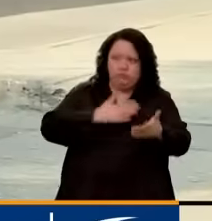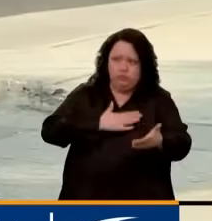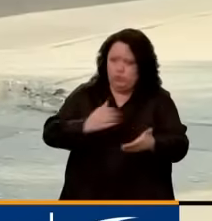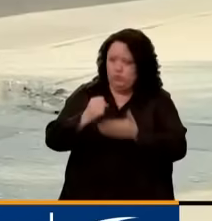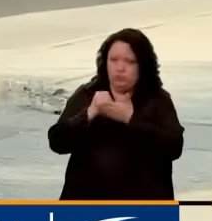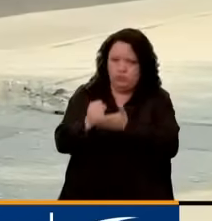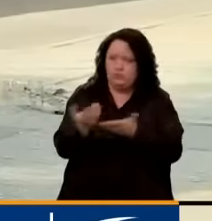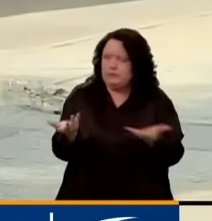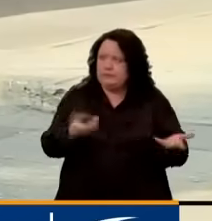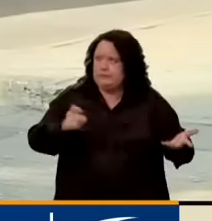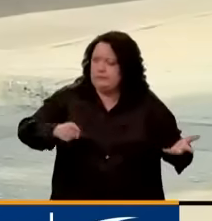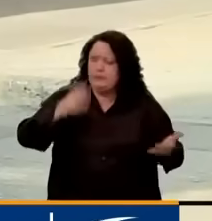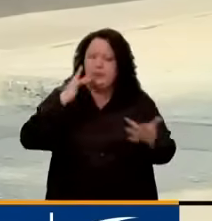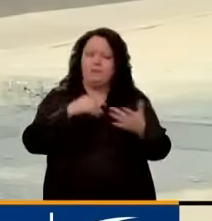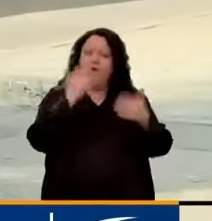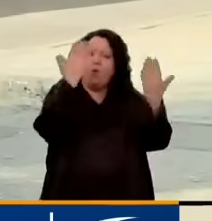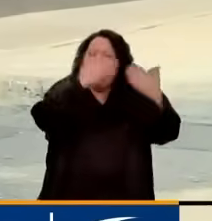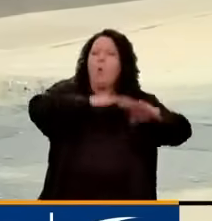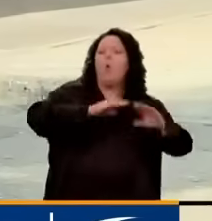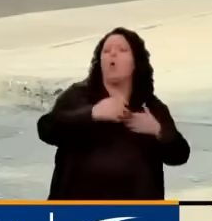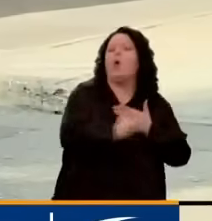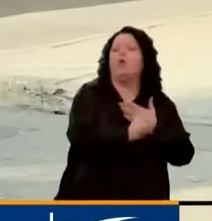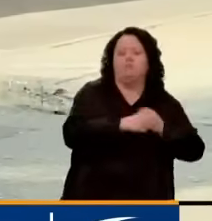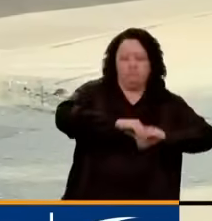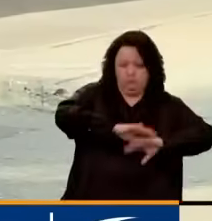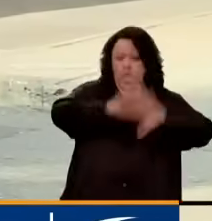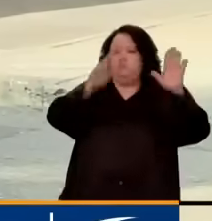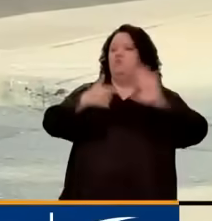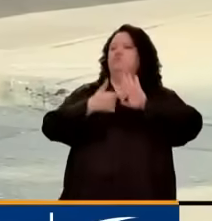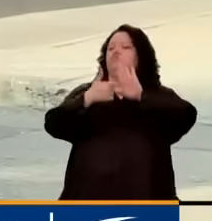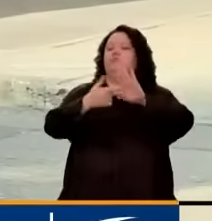para que precisamente se esclarezca este hecho que empaña la imagen de la ciudad.